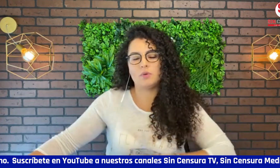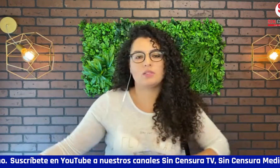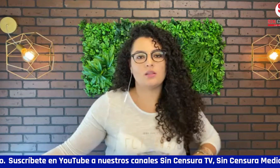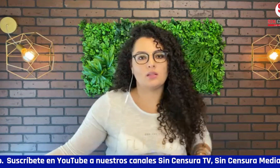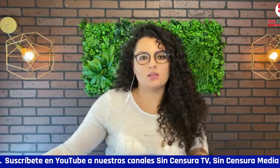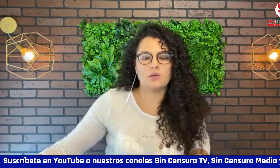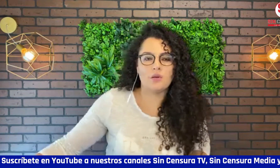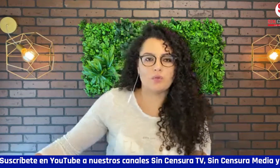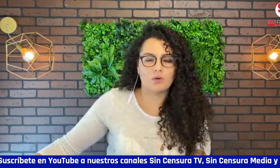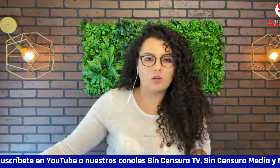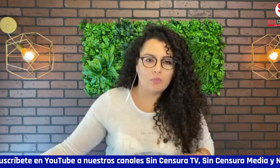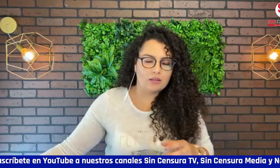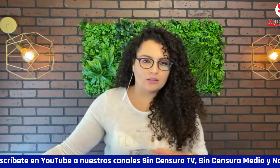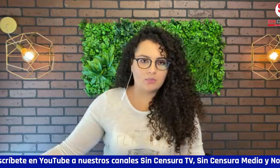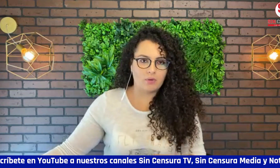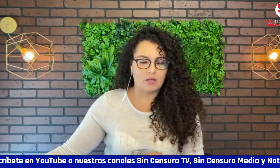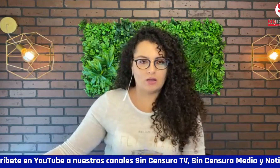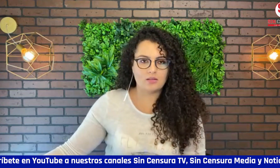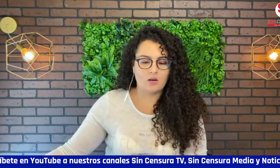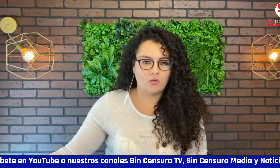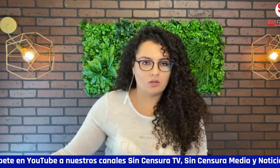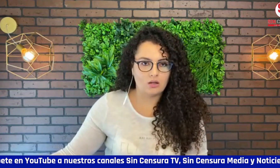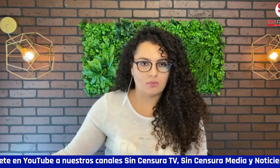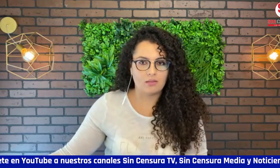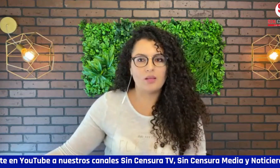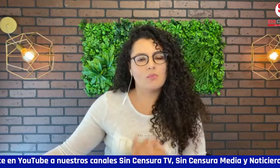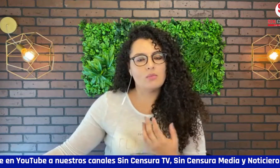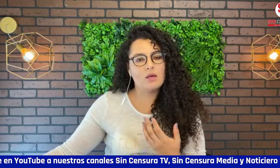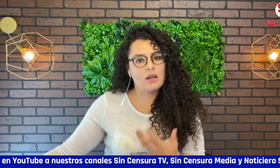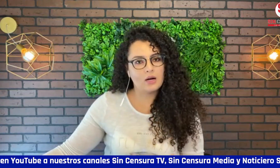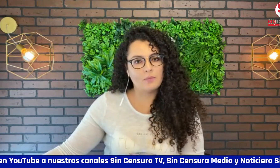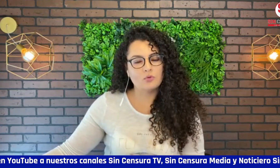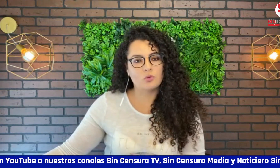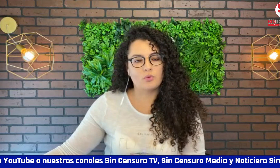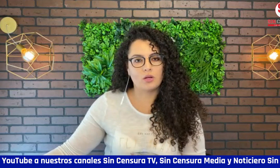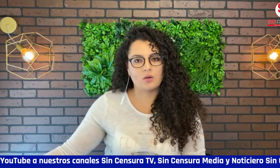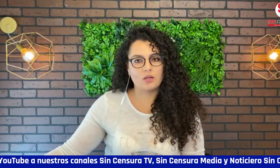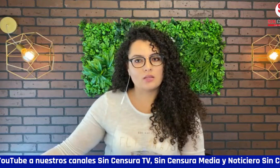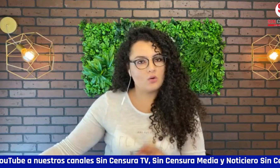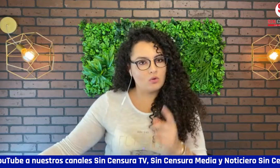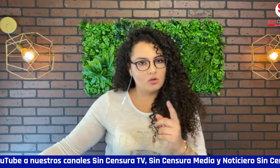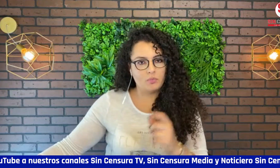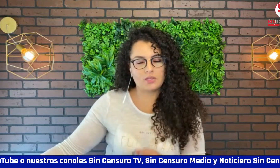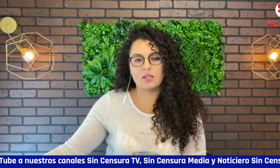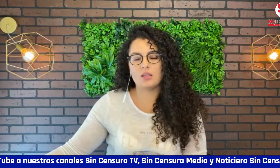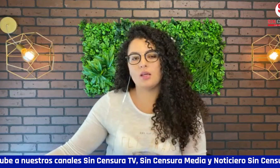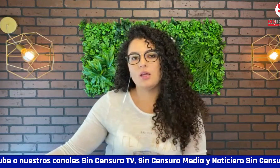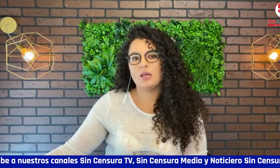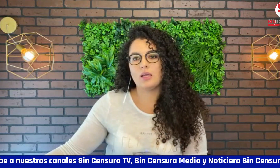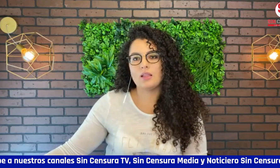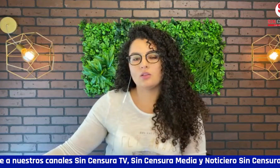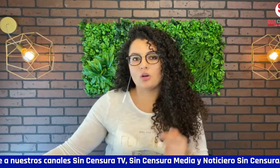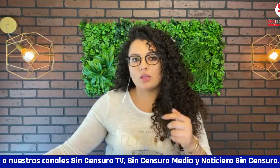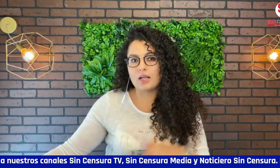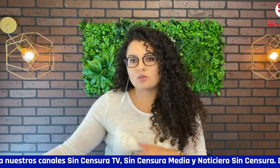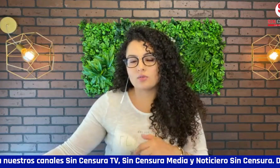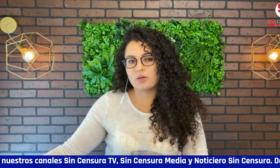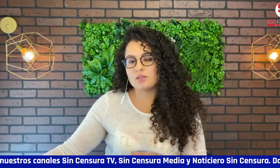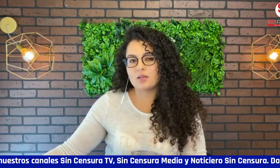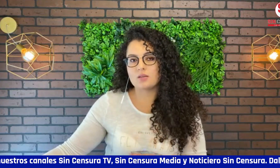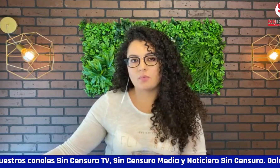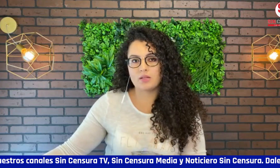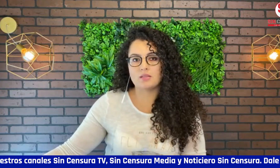mañanera, el presidente Andrés Manuel López Obrador participa en esta reunión del G20 y a mí me alegra mucho porque creo que es el único presidente que dentro de